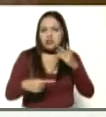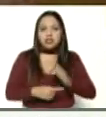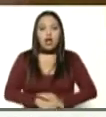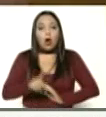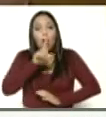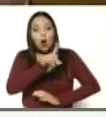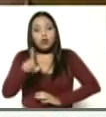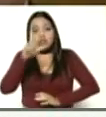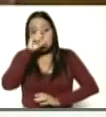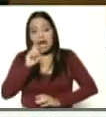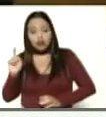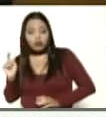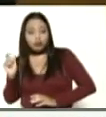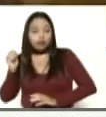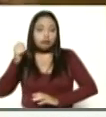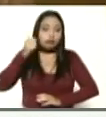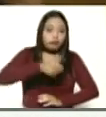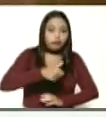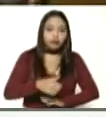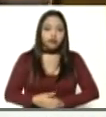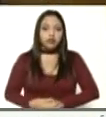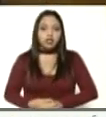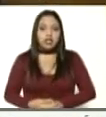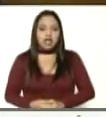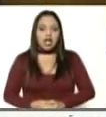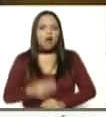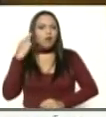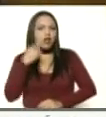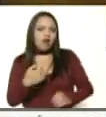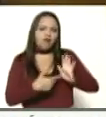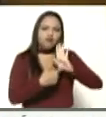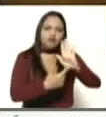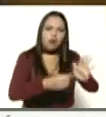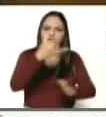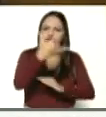ahí de presentar Bolívar, el proyecto bolivariano,